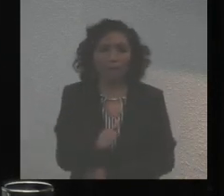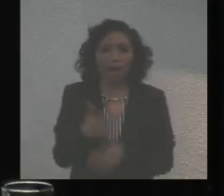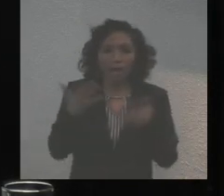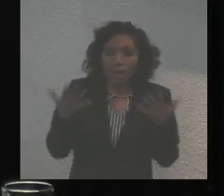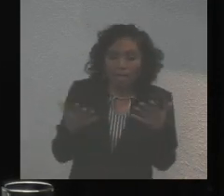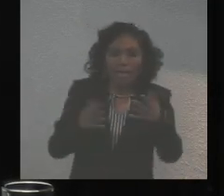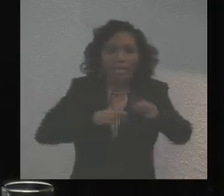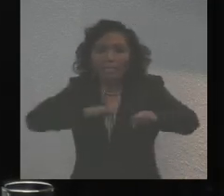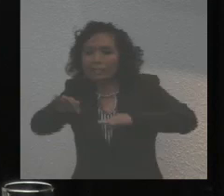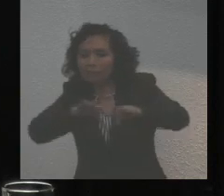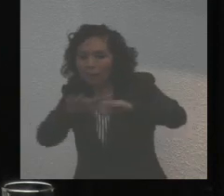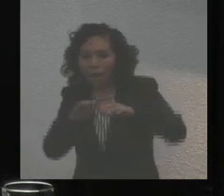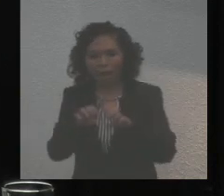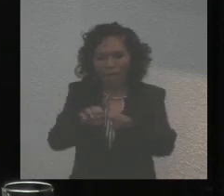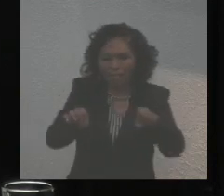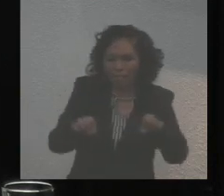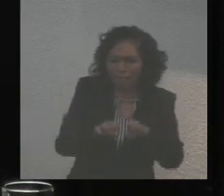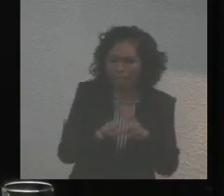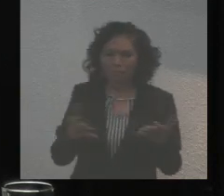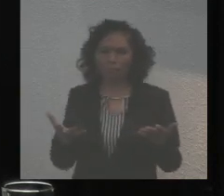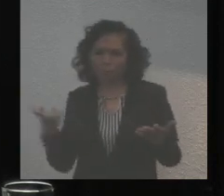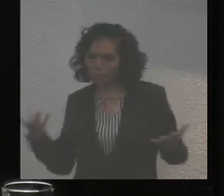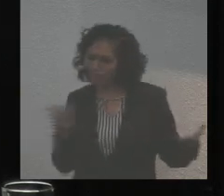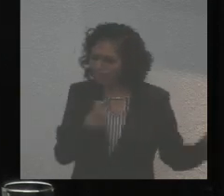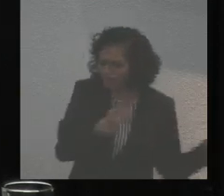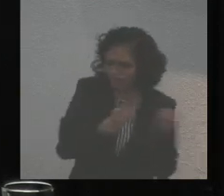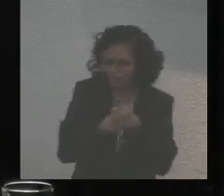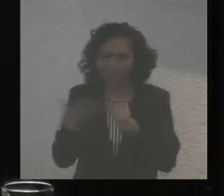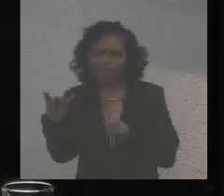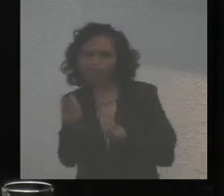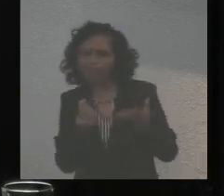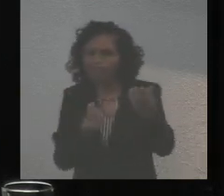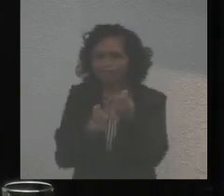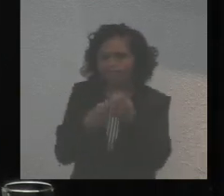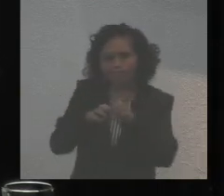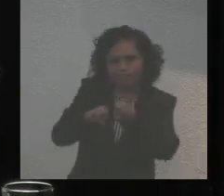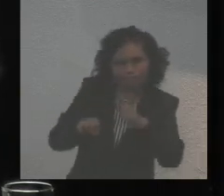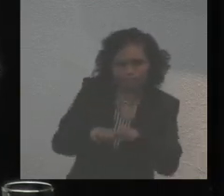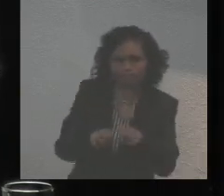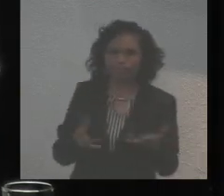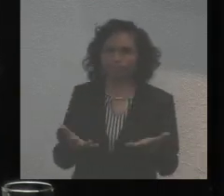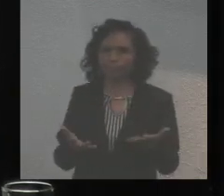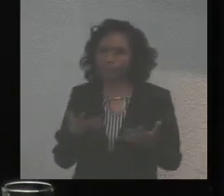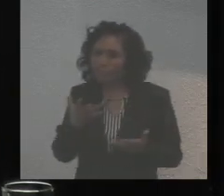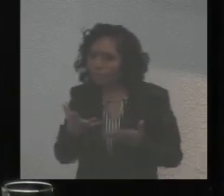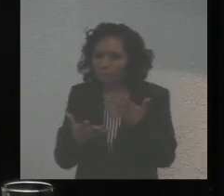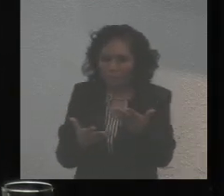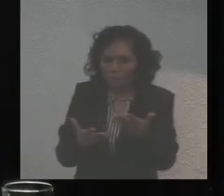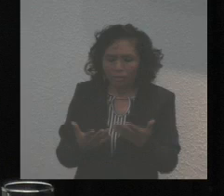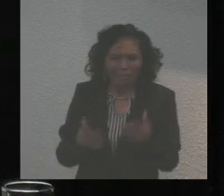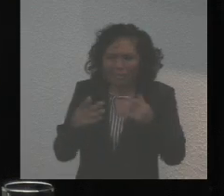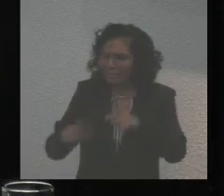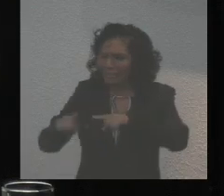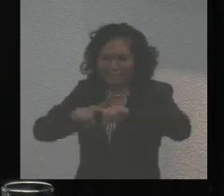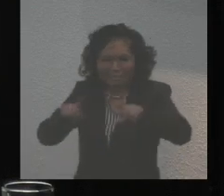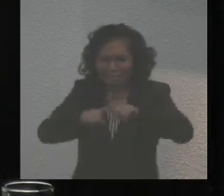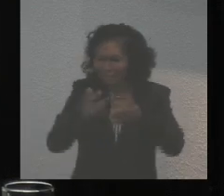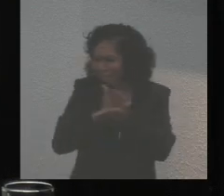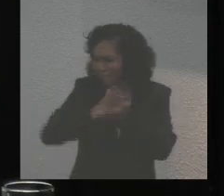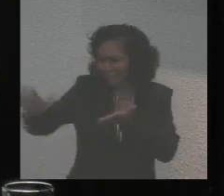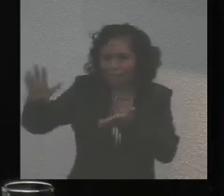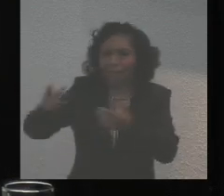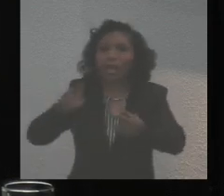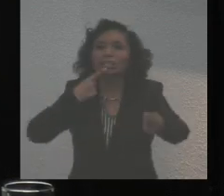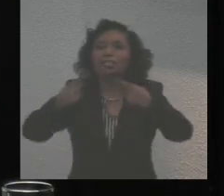de trabajar juntas, sobre la necesidad de trabajar juntos, de hacer equipo, de dirimir las diferencias, de